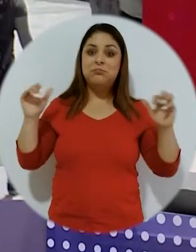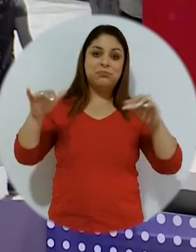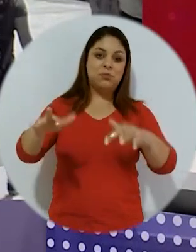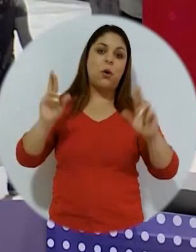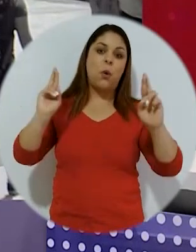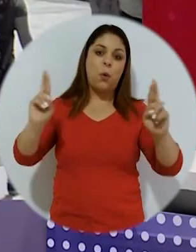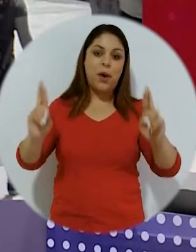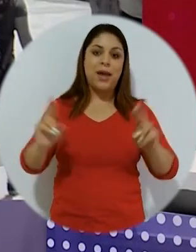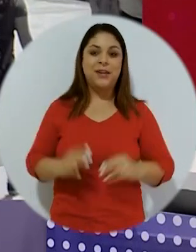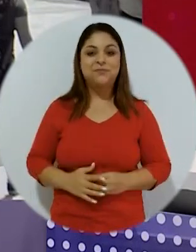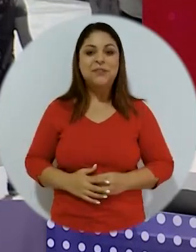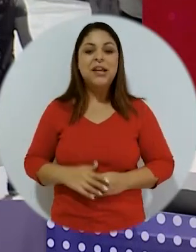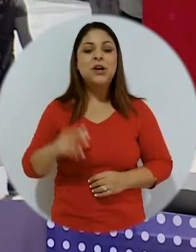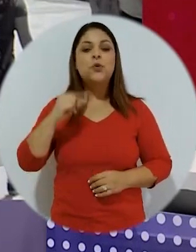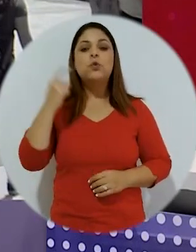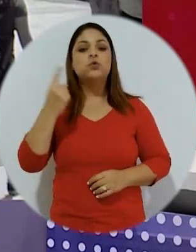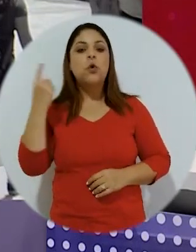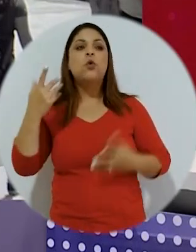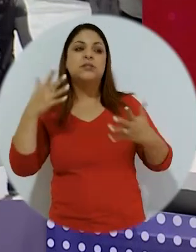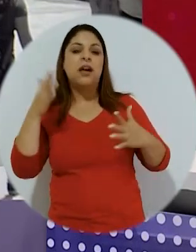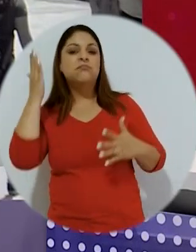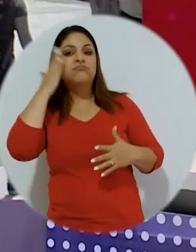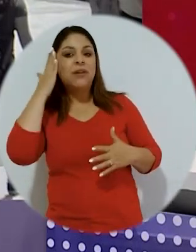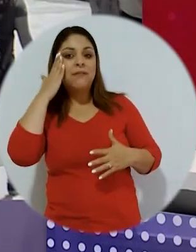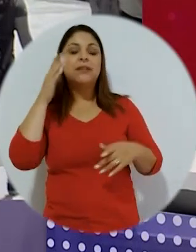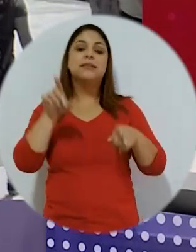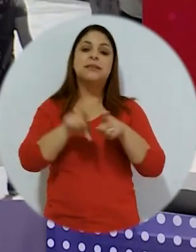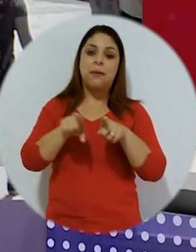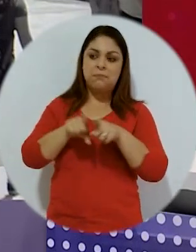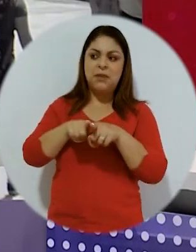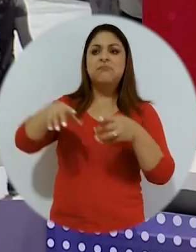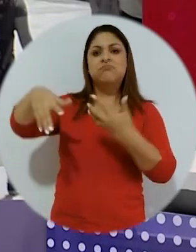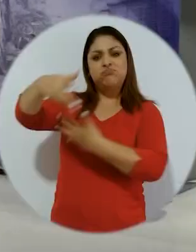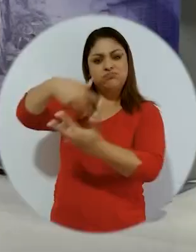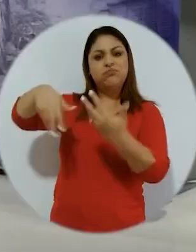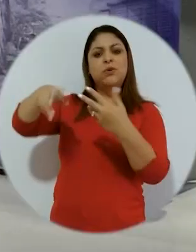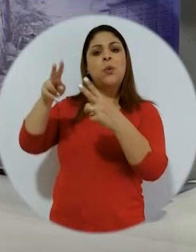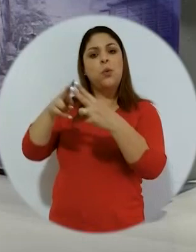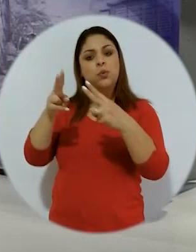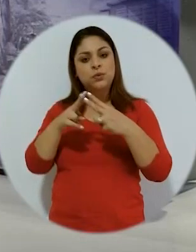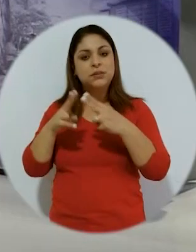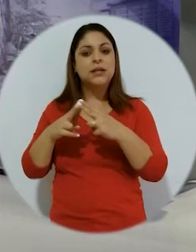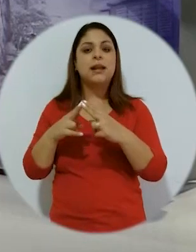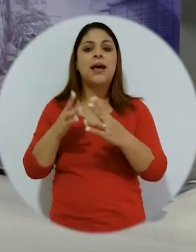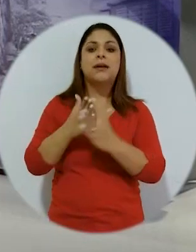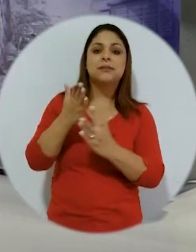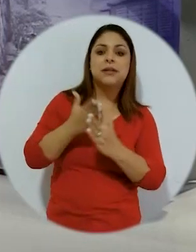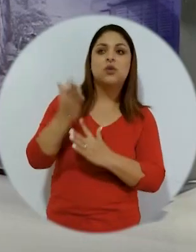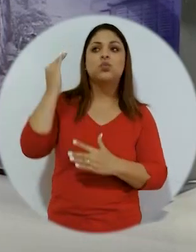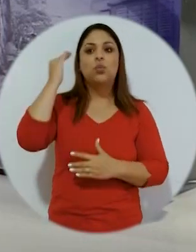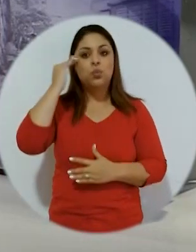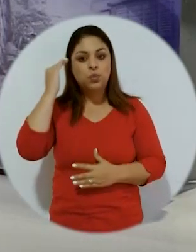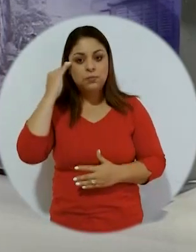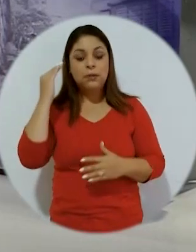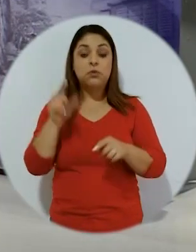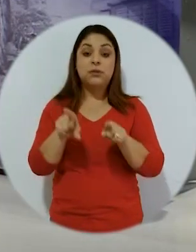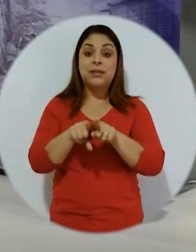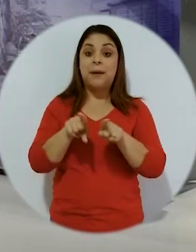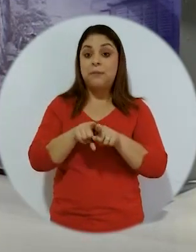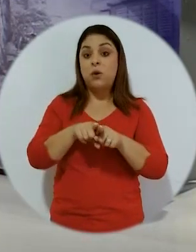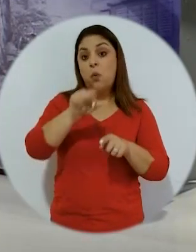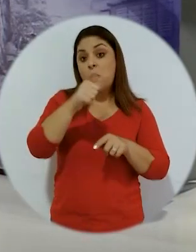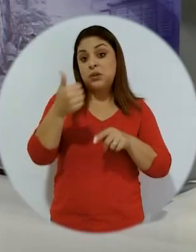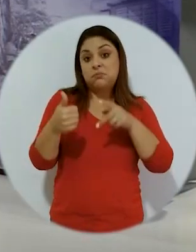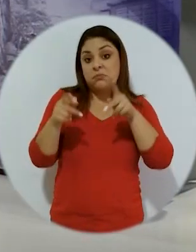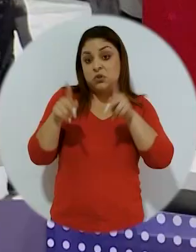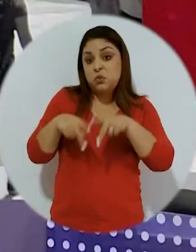¿verdad? No solo, como ustedes dicen, para que quienes están en todo este negocio se conozcan y tengan acceso a nuevos